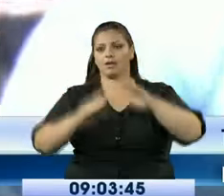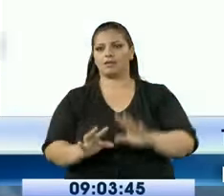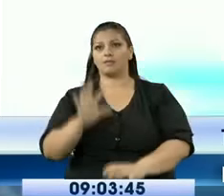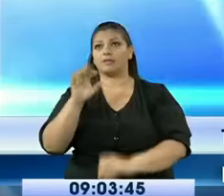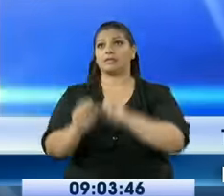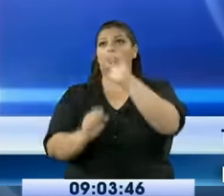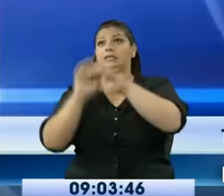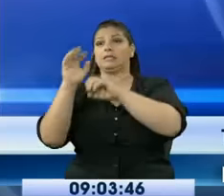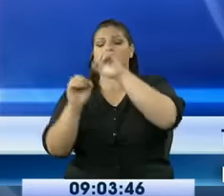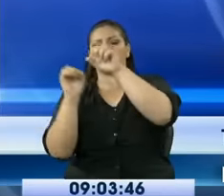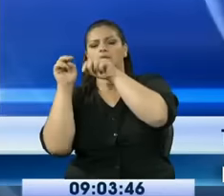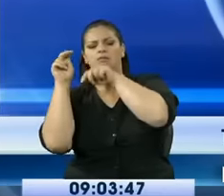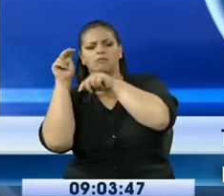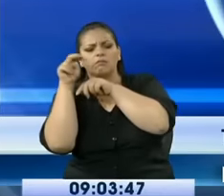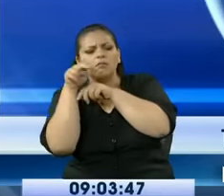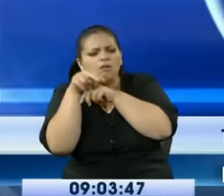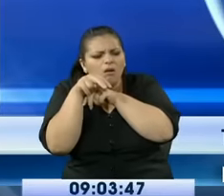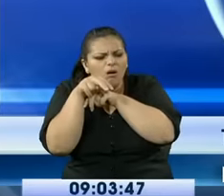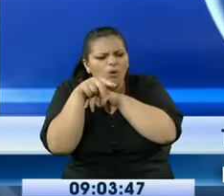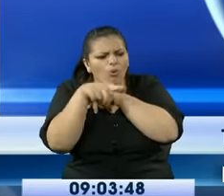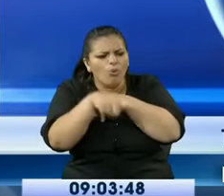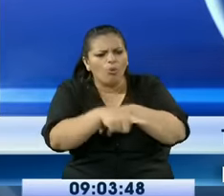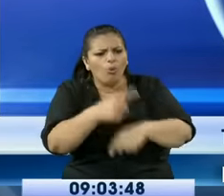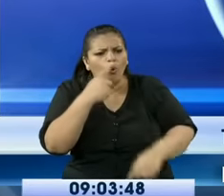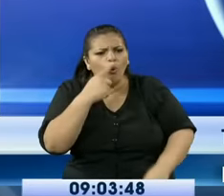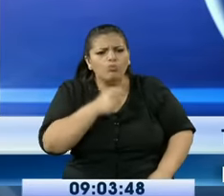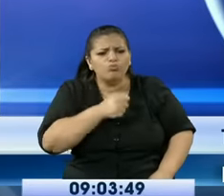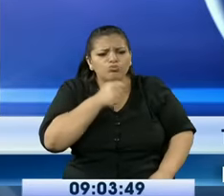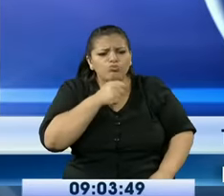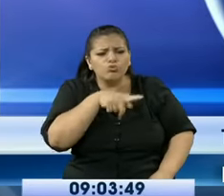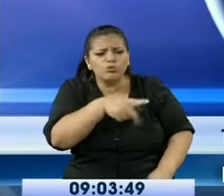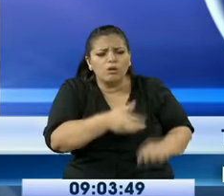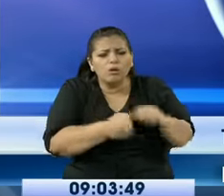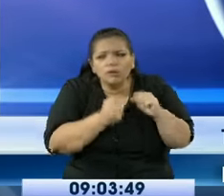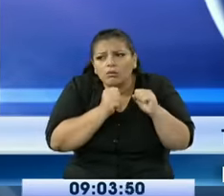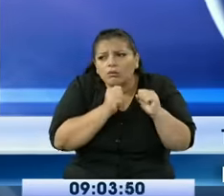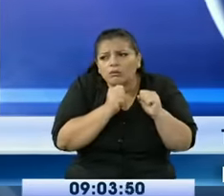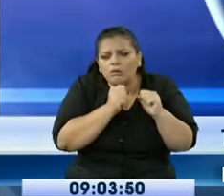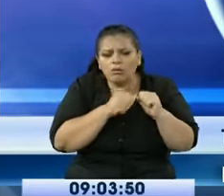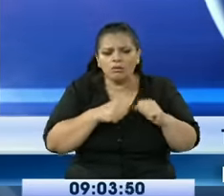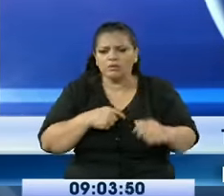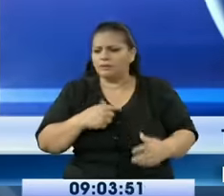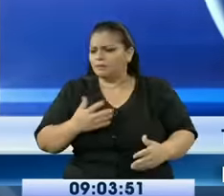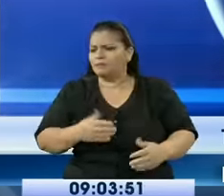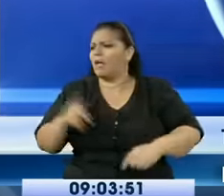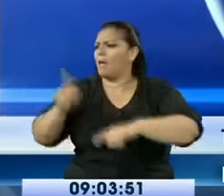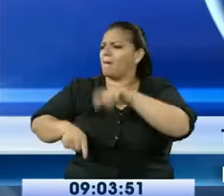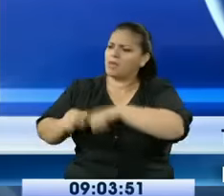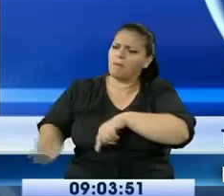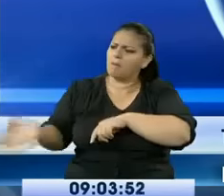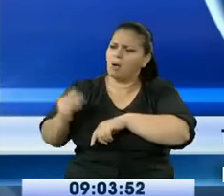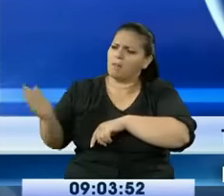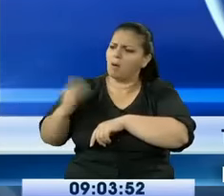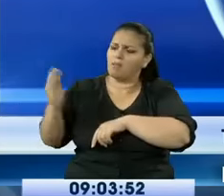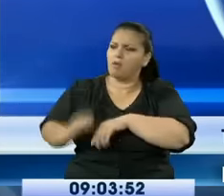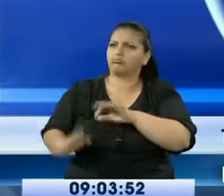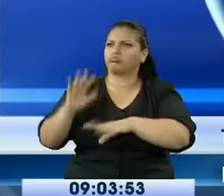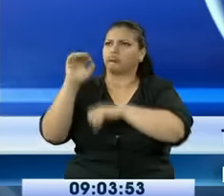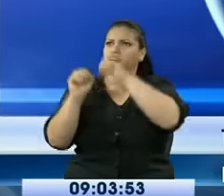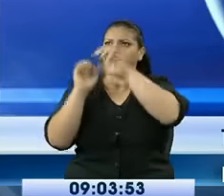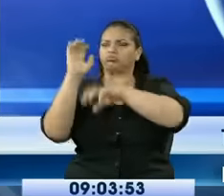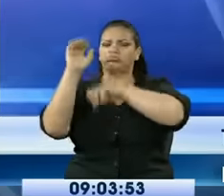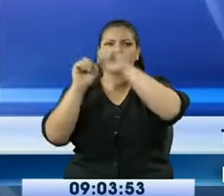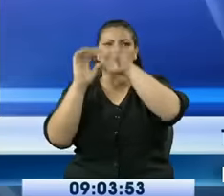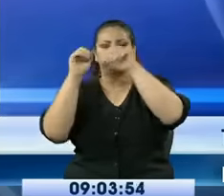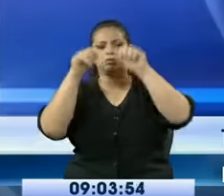Huguito. Y estaba todo estaba quemándose. Pues. Y hay otros amigos más. Pusieron una escalera y por ahí lo sacamos, porque no quería